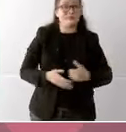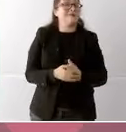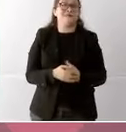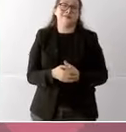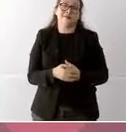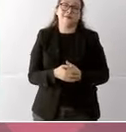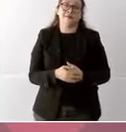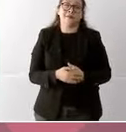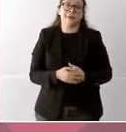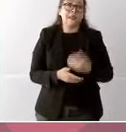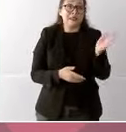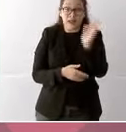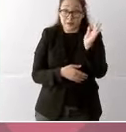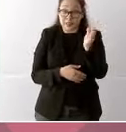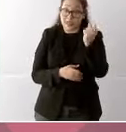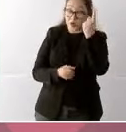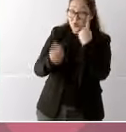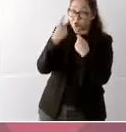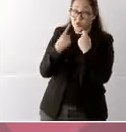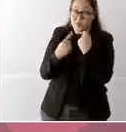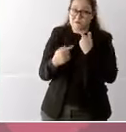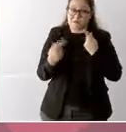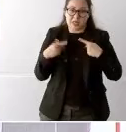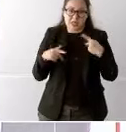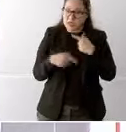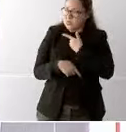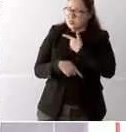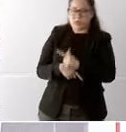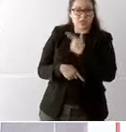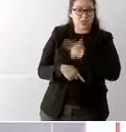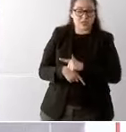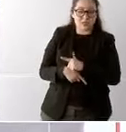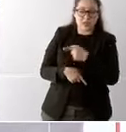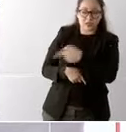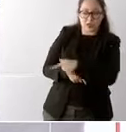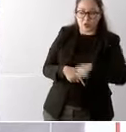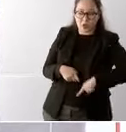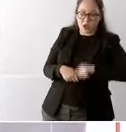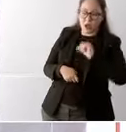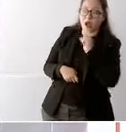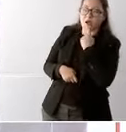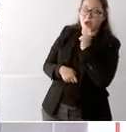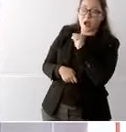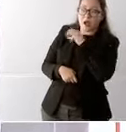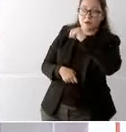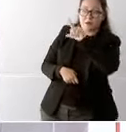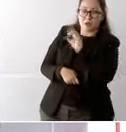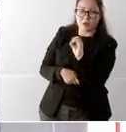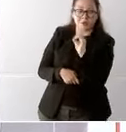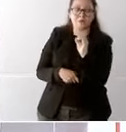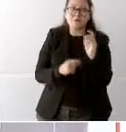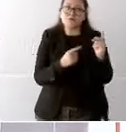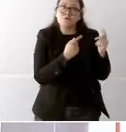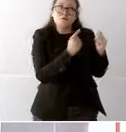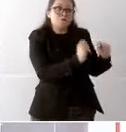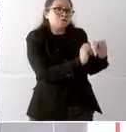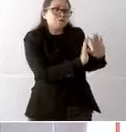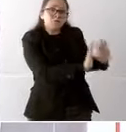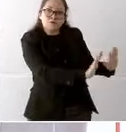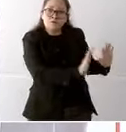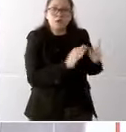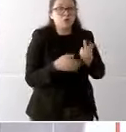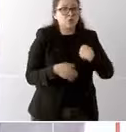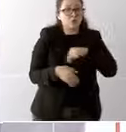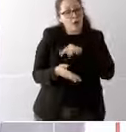Por eso, aunque no les guste a los conservadores, vamos nosotros a fortalecer a